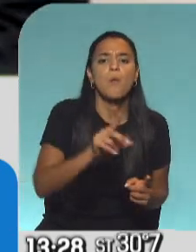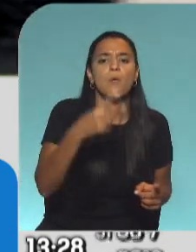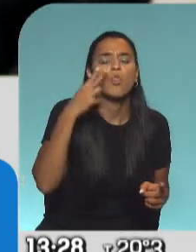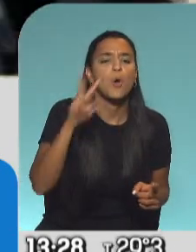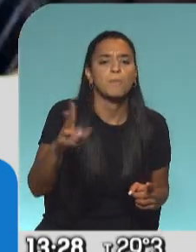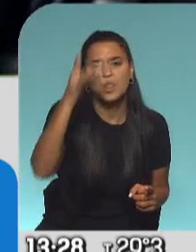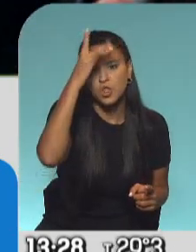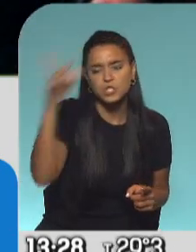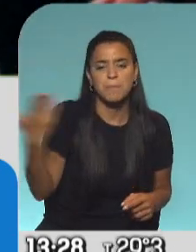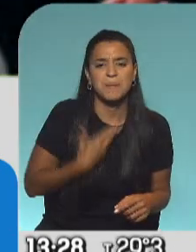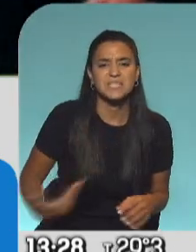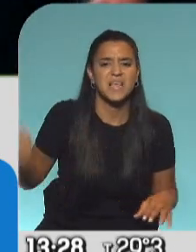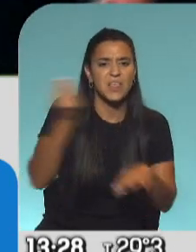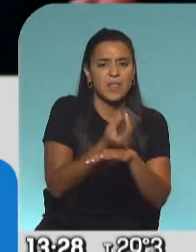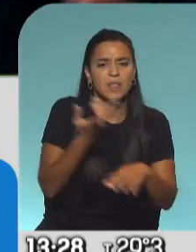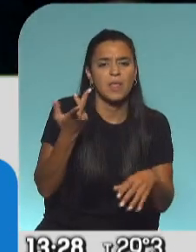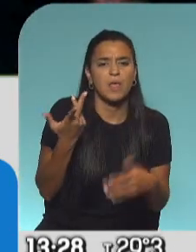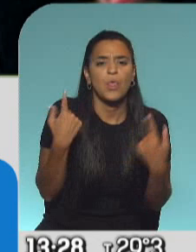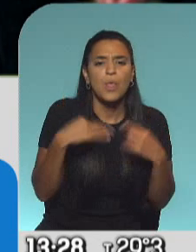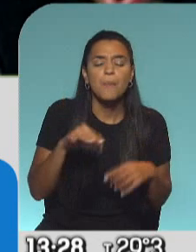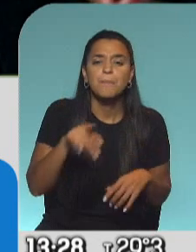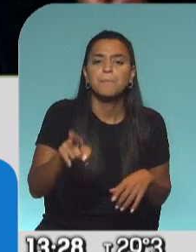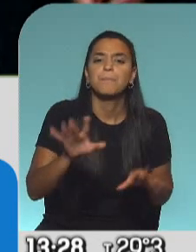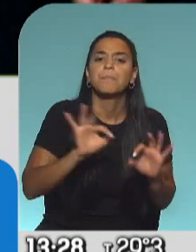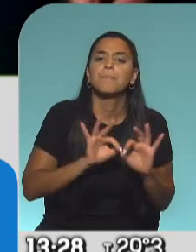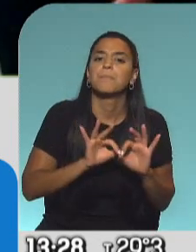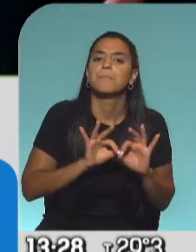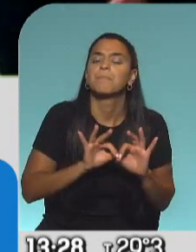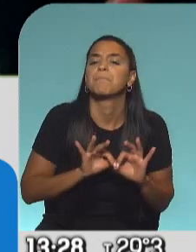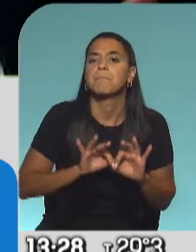ser presidente. Uno de los pocos gestos de independencia de Medvedev